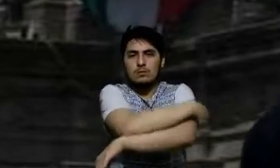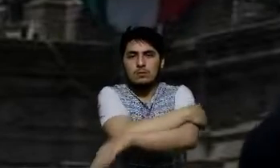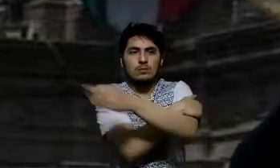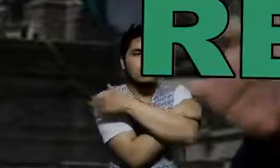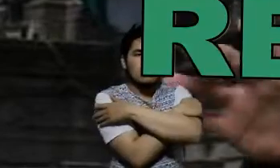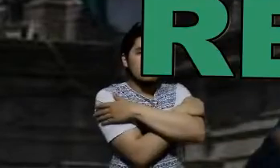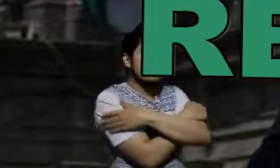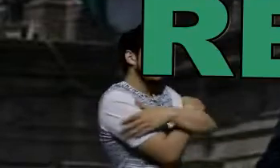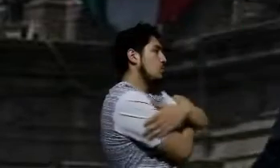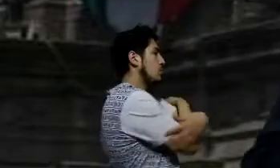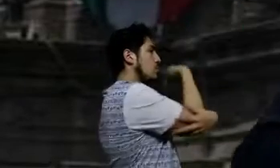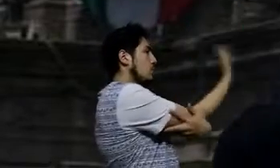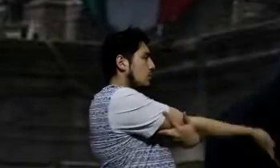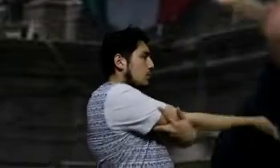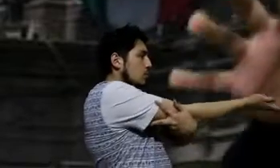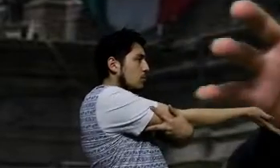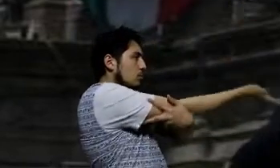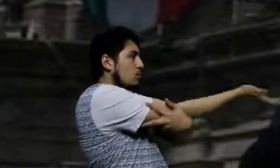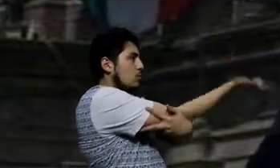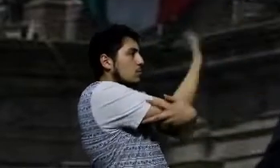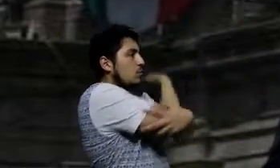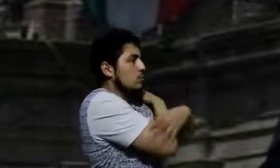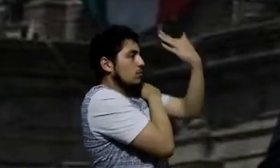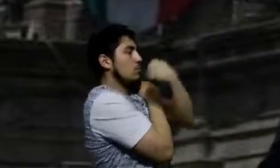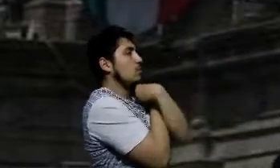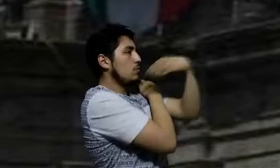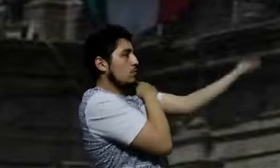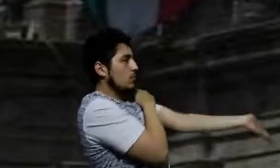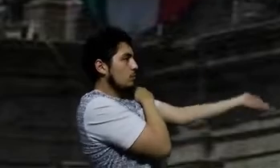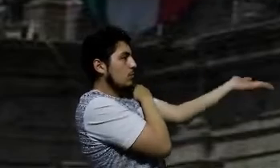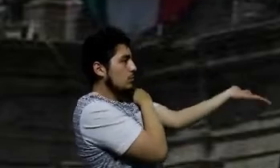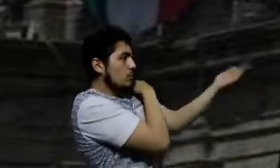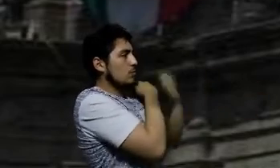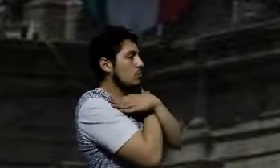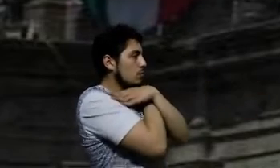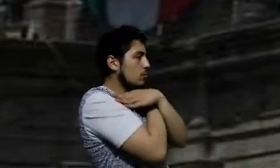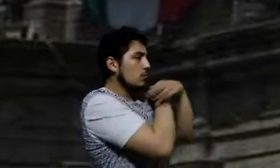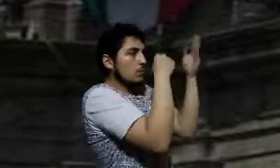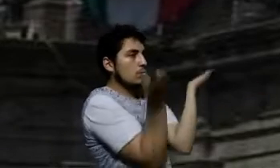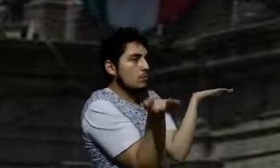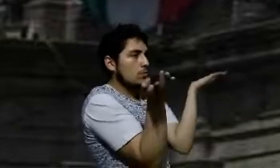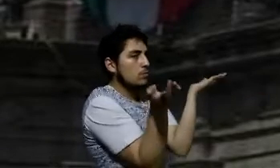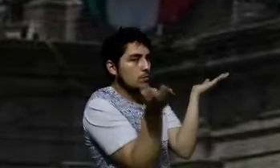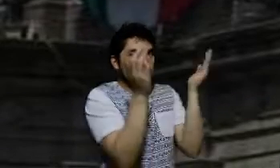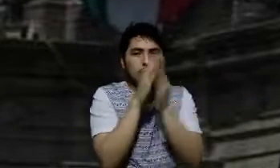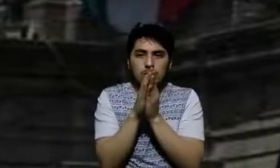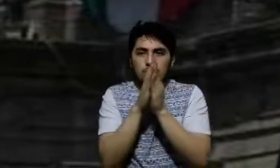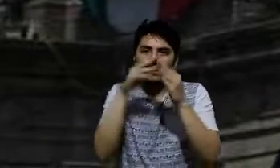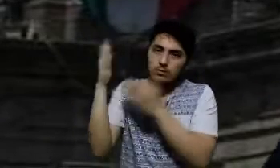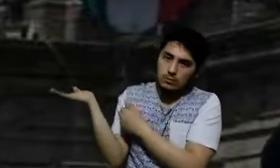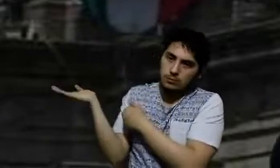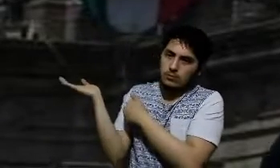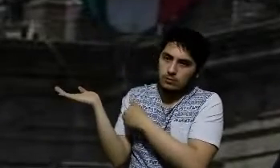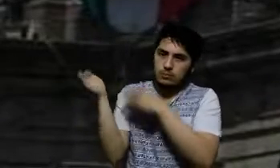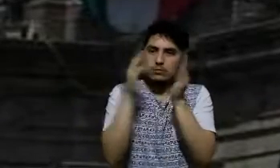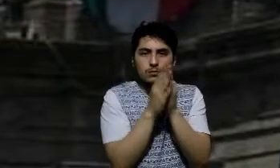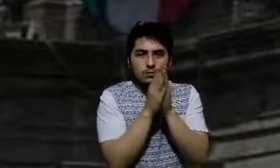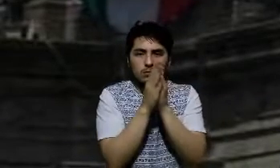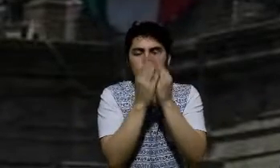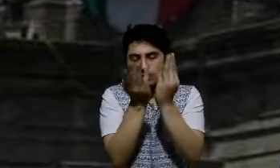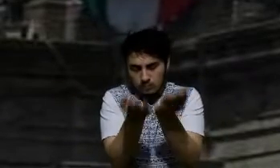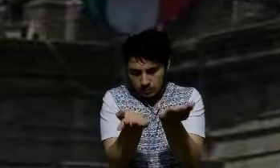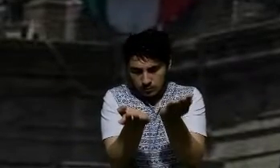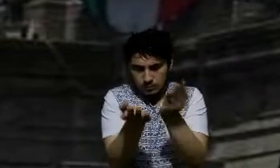queda revocado. Ya no hay. Yo creo que un expresidente ya no tiene por qué